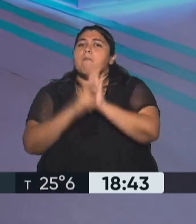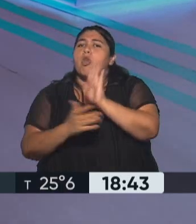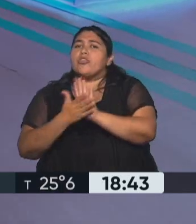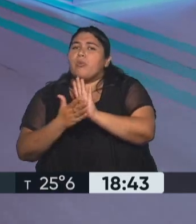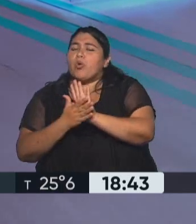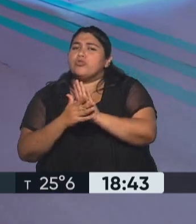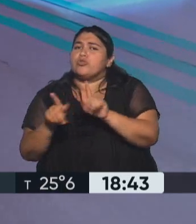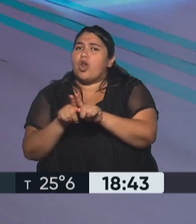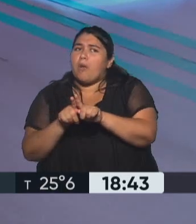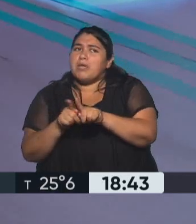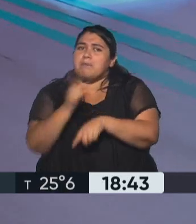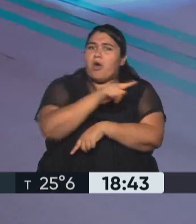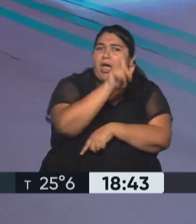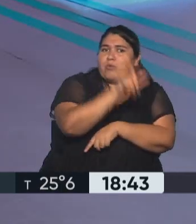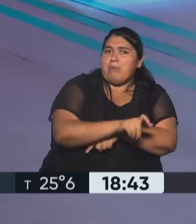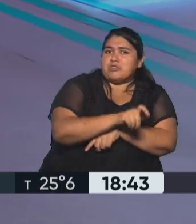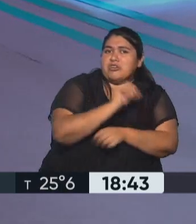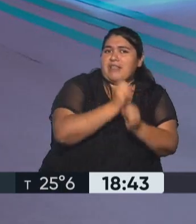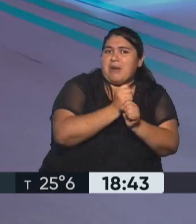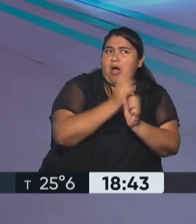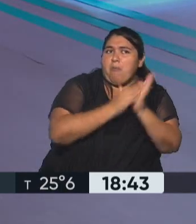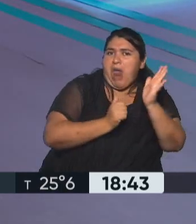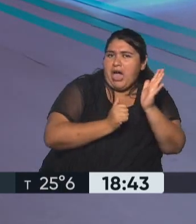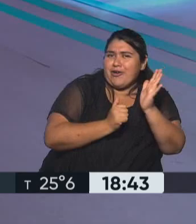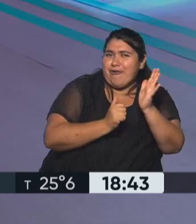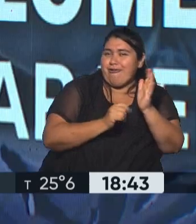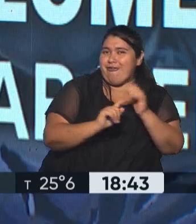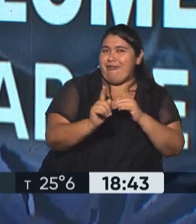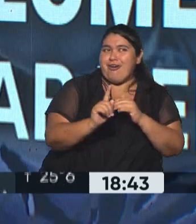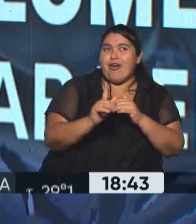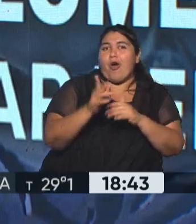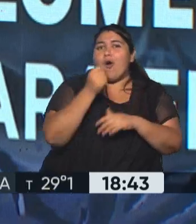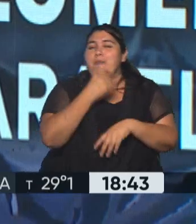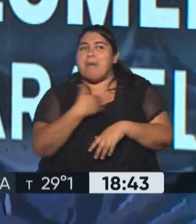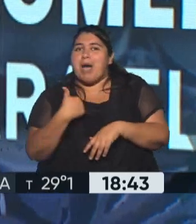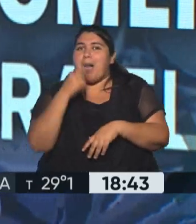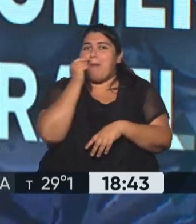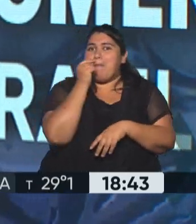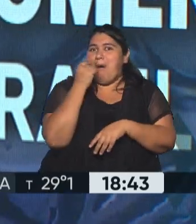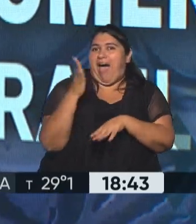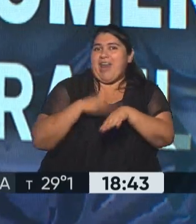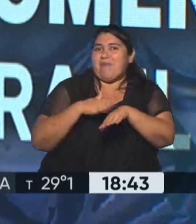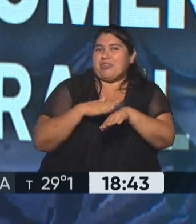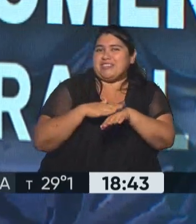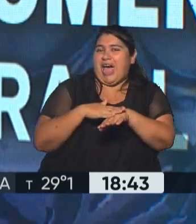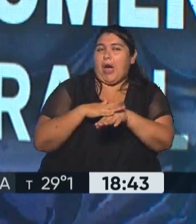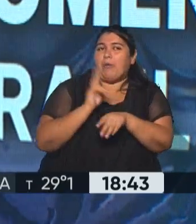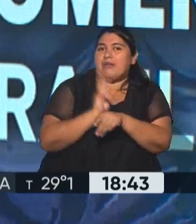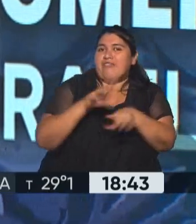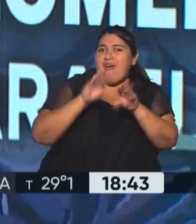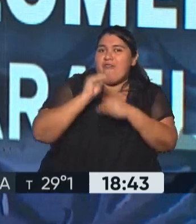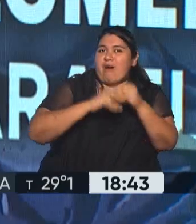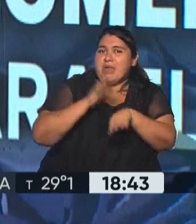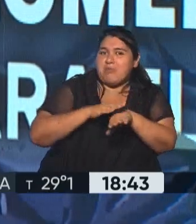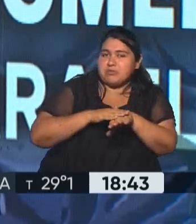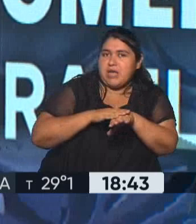monotributista que una persona que trabaja en relación de dependencia, un padre o madre de familia que una persona que vive solo, un propietario que un inquilino.